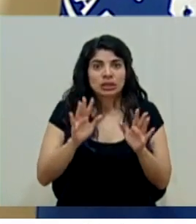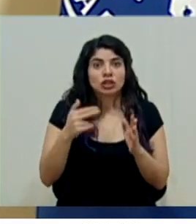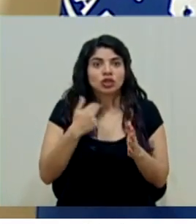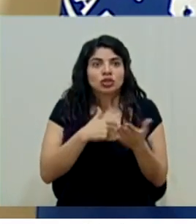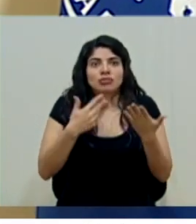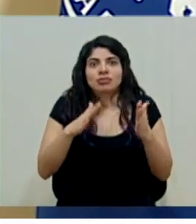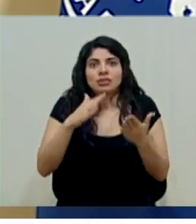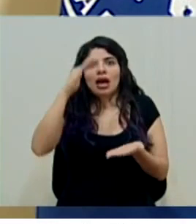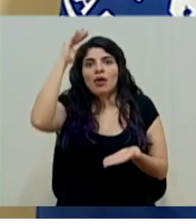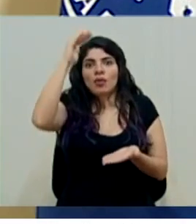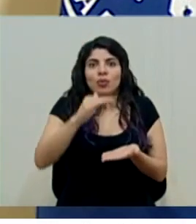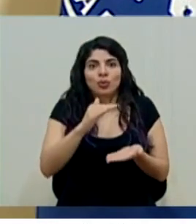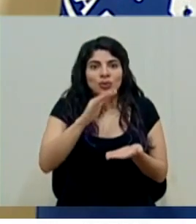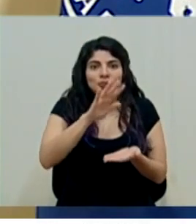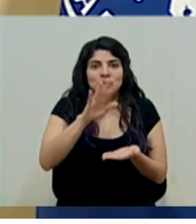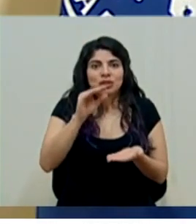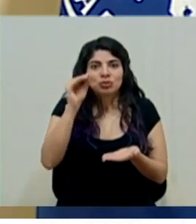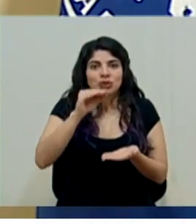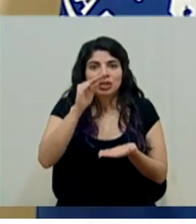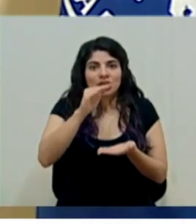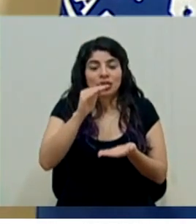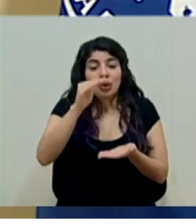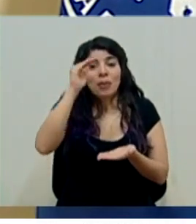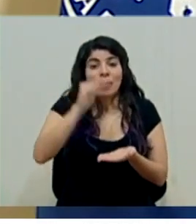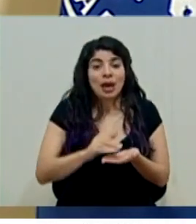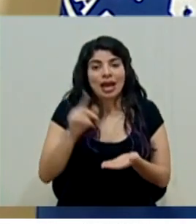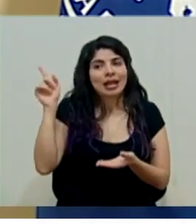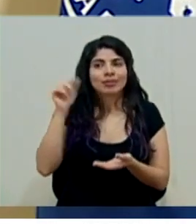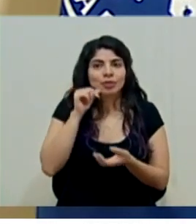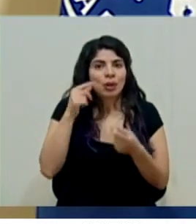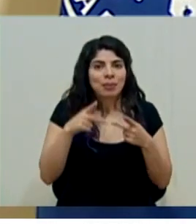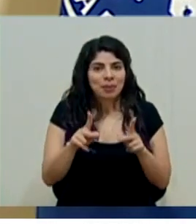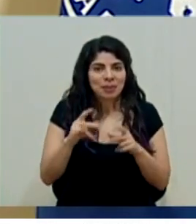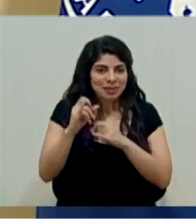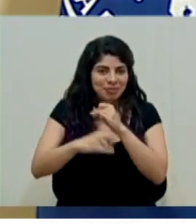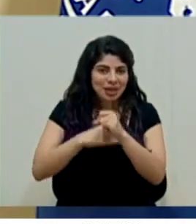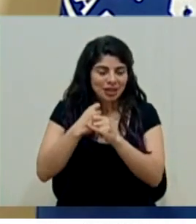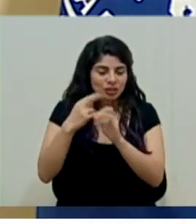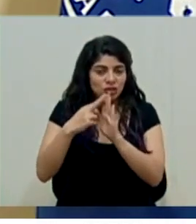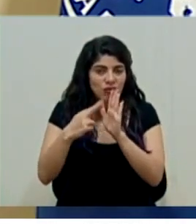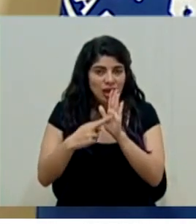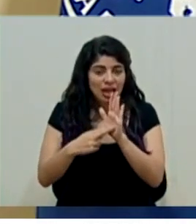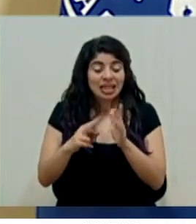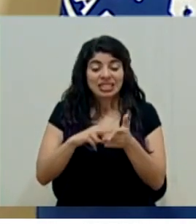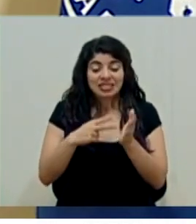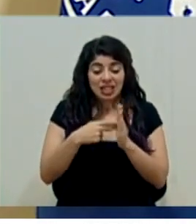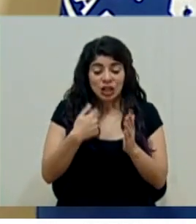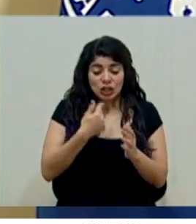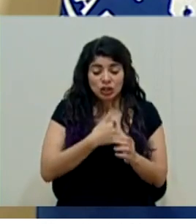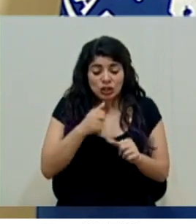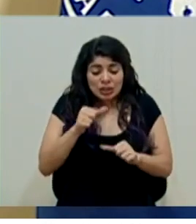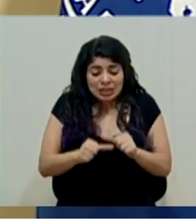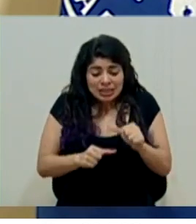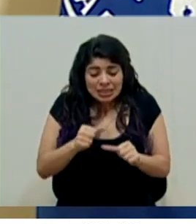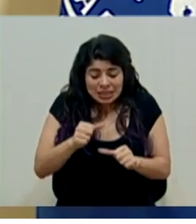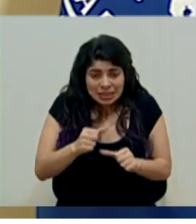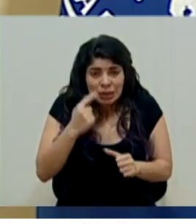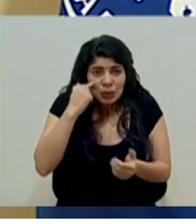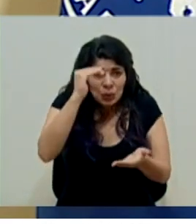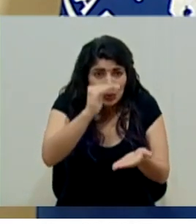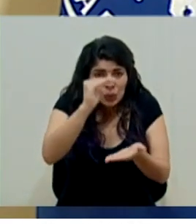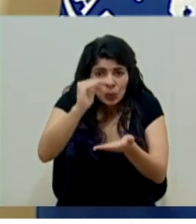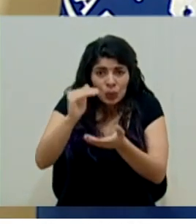a ese nivel. Es decir, hemos hecho todo lo que está en nuestra materia para llevarlo ahí. Ya hemos